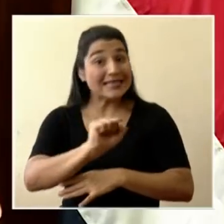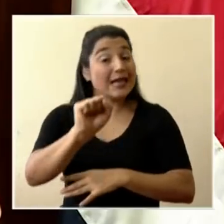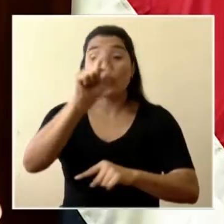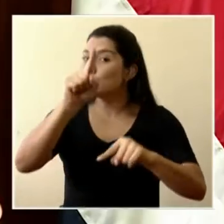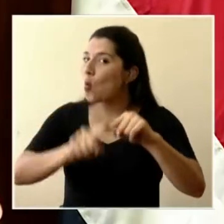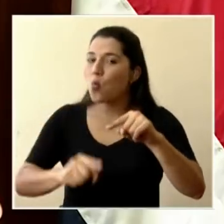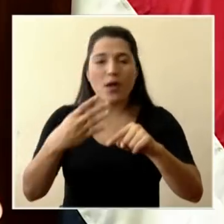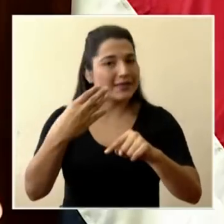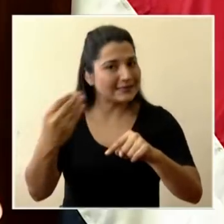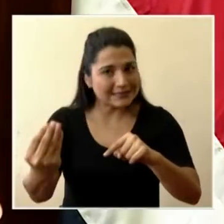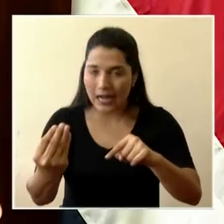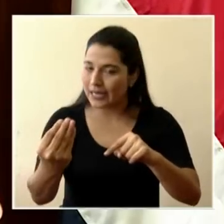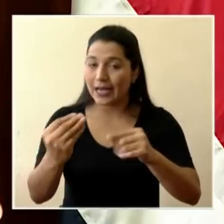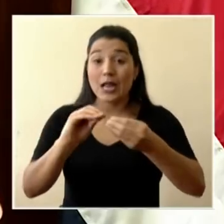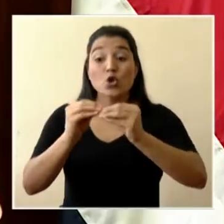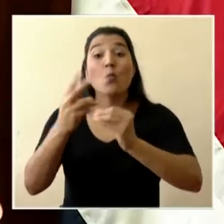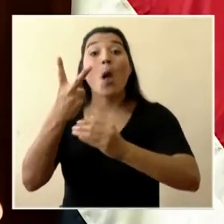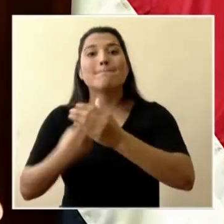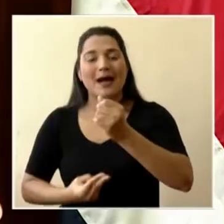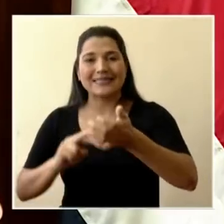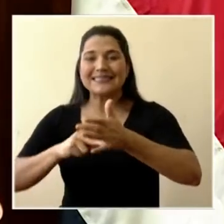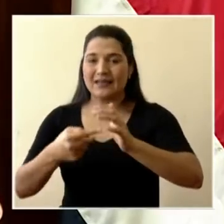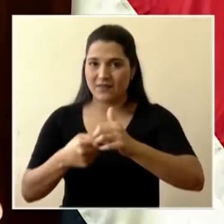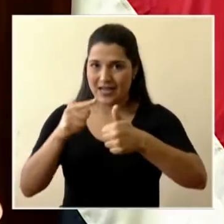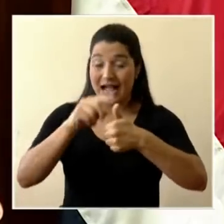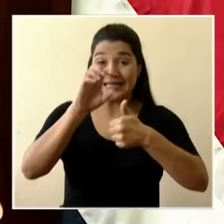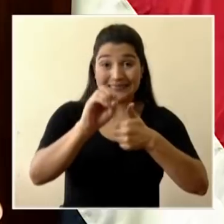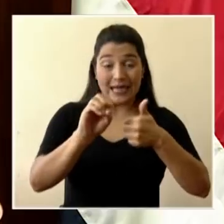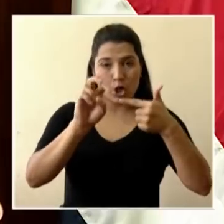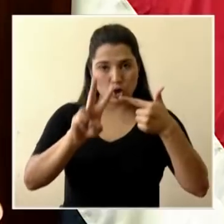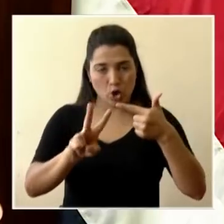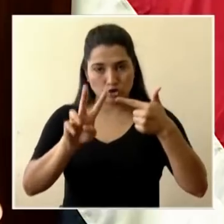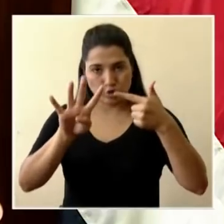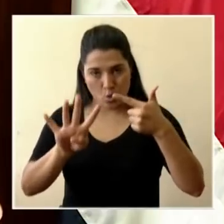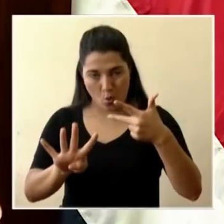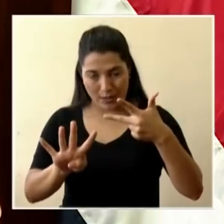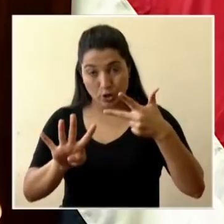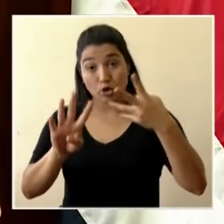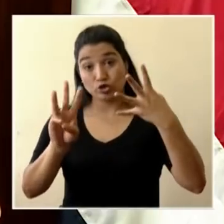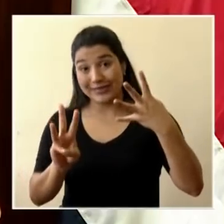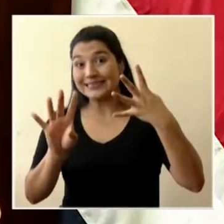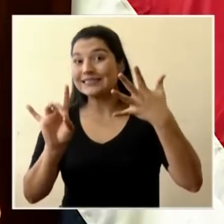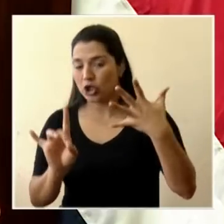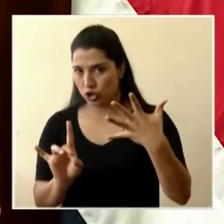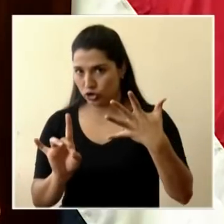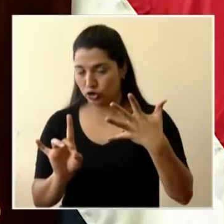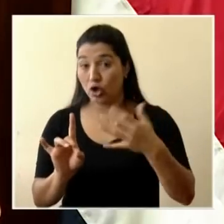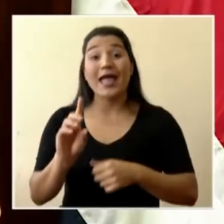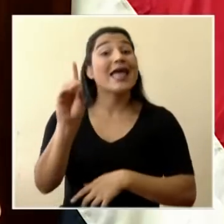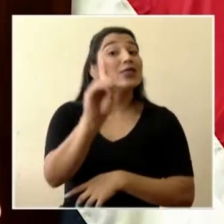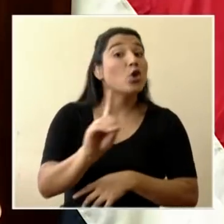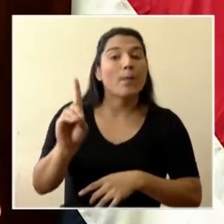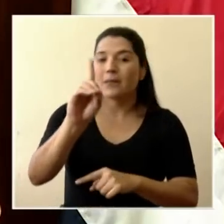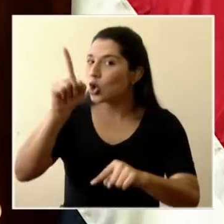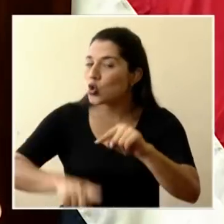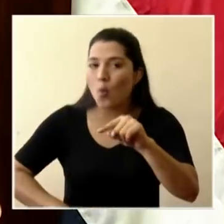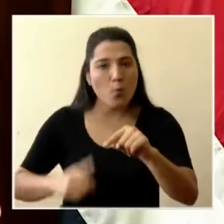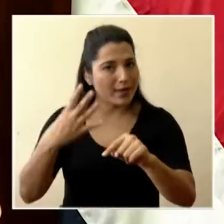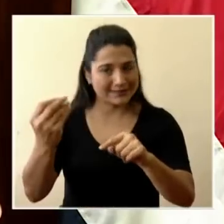circulan las placas pares, es decir, 0, 2, 4, 6 y 8. El domingo no